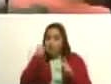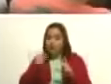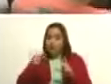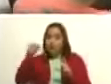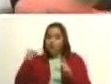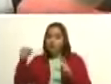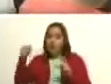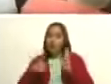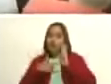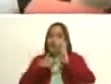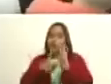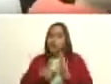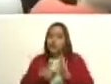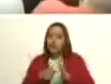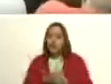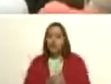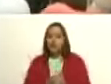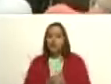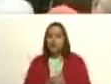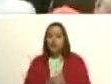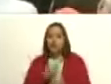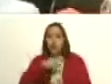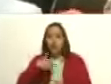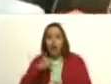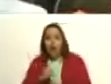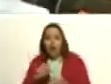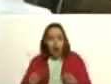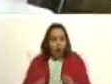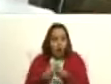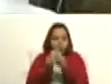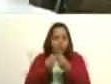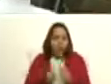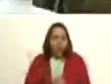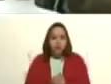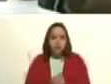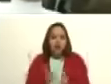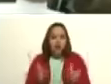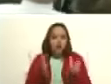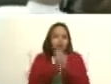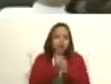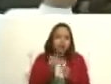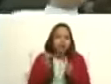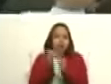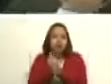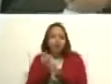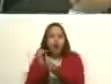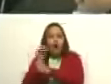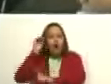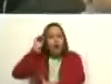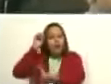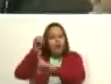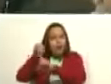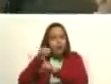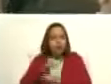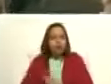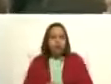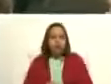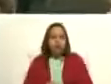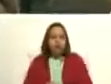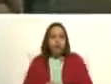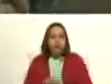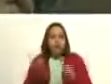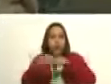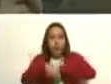señalando que vamos colectivamente logrando una meta de